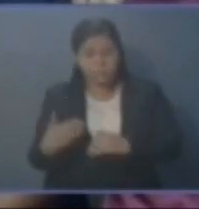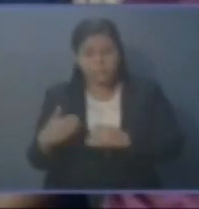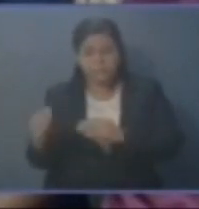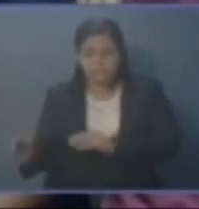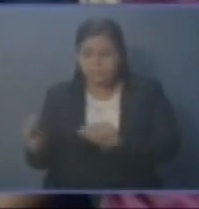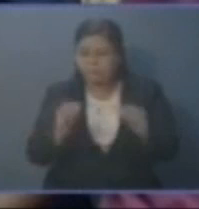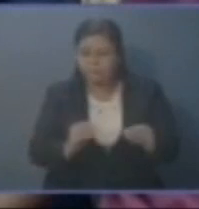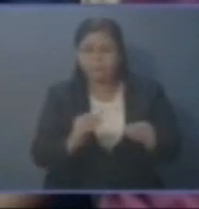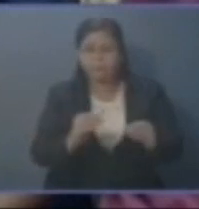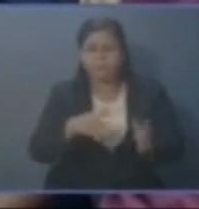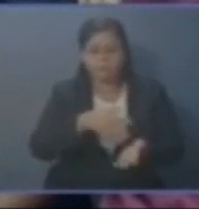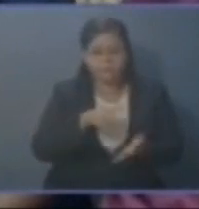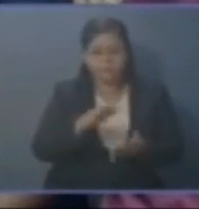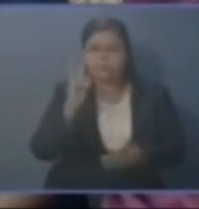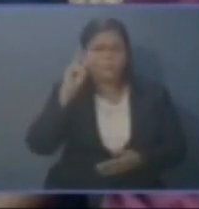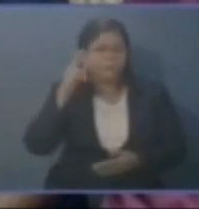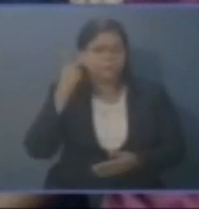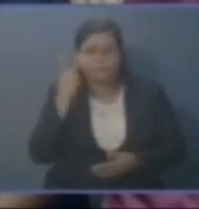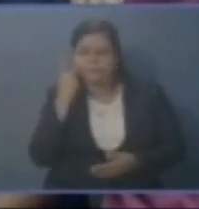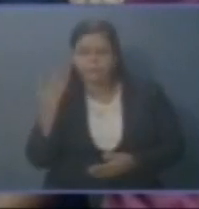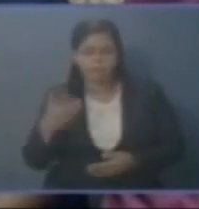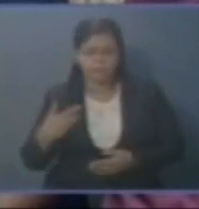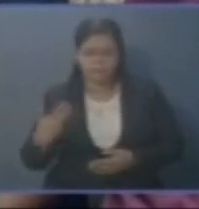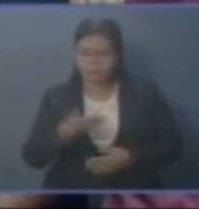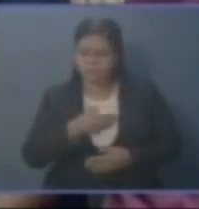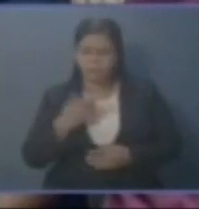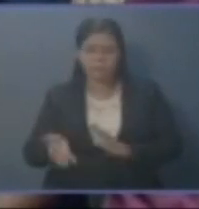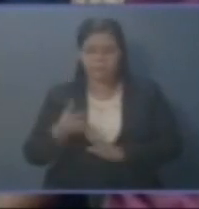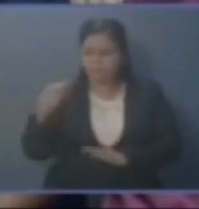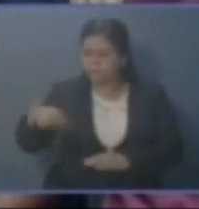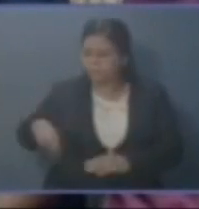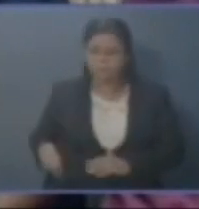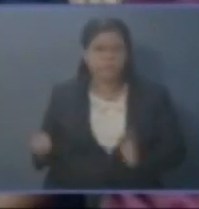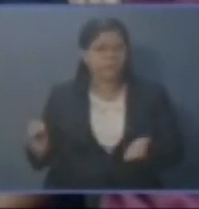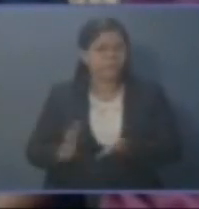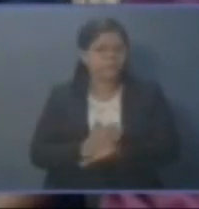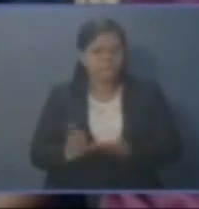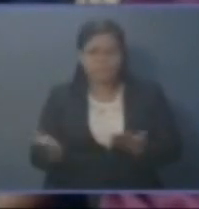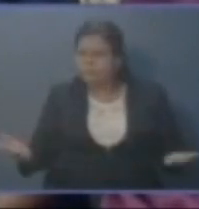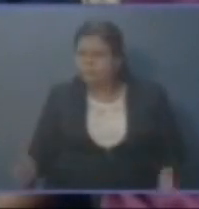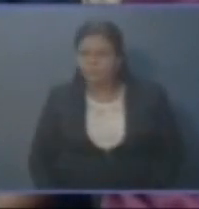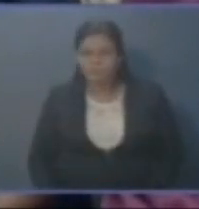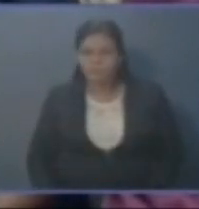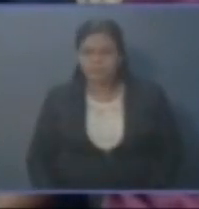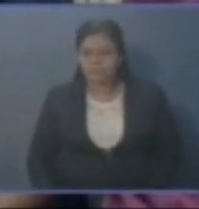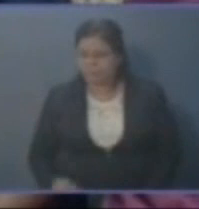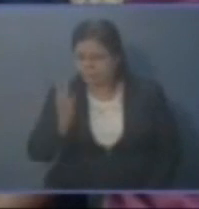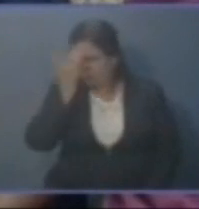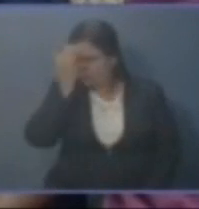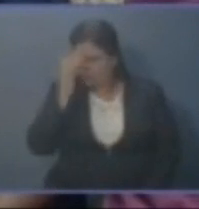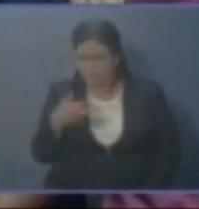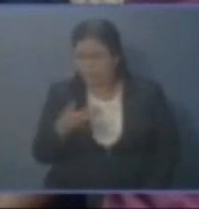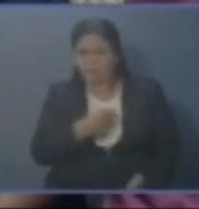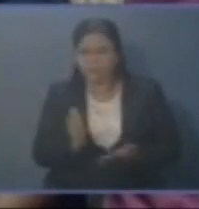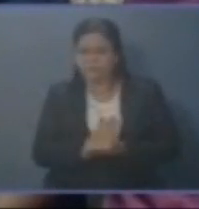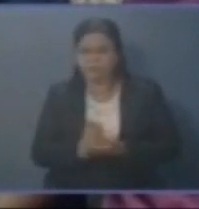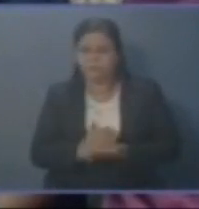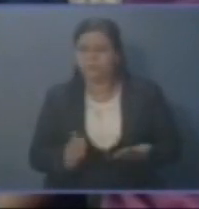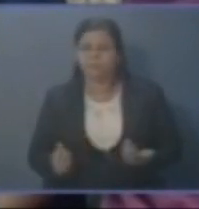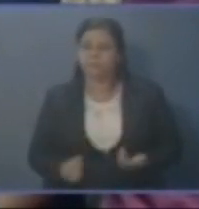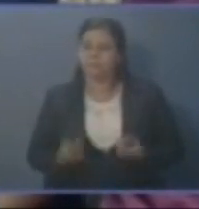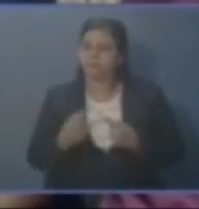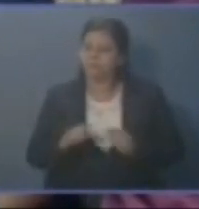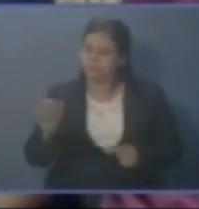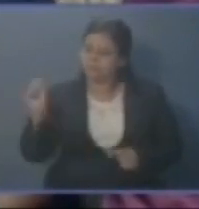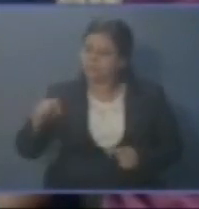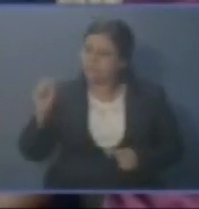sector público sin que eso signifique ganar un centavo para ninguno de los que estamos aquí. Eso no nos tiene preocupados a nosotros. Pero sí